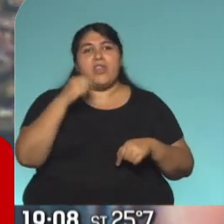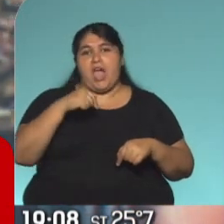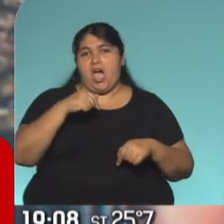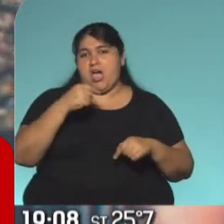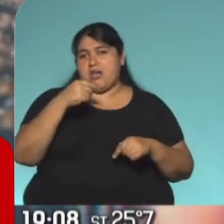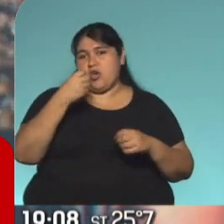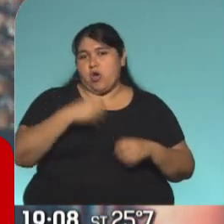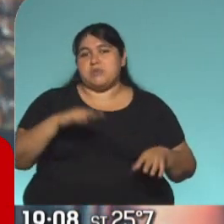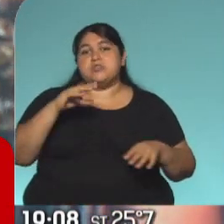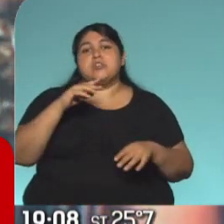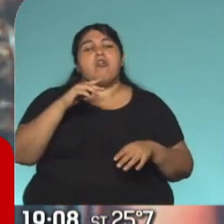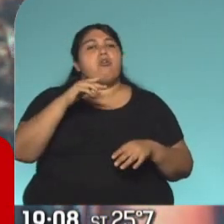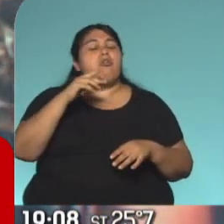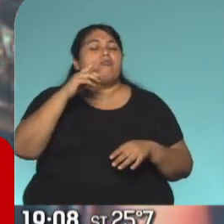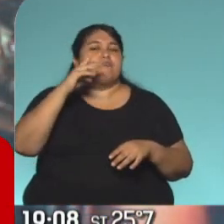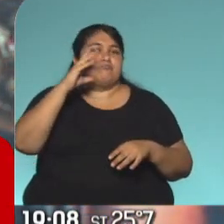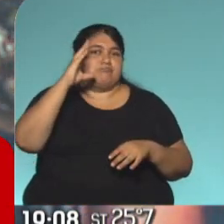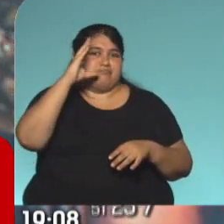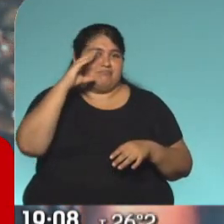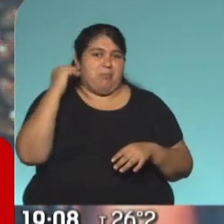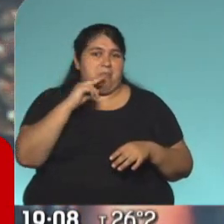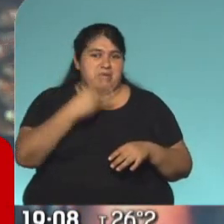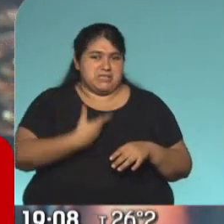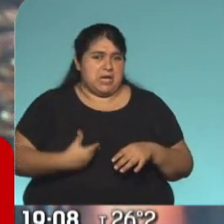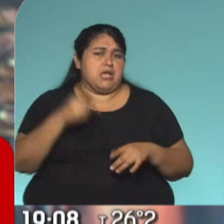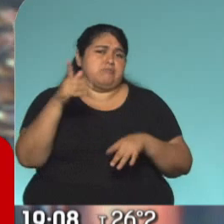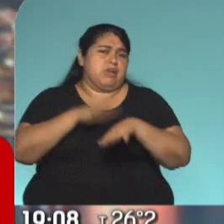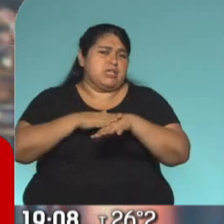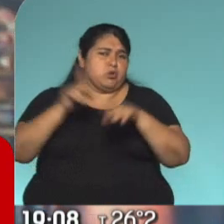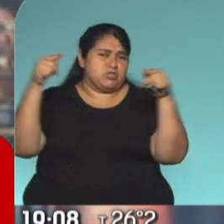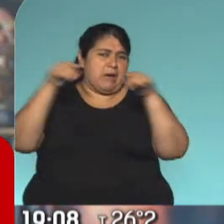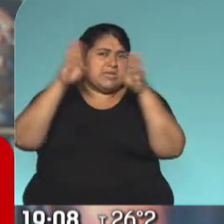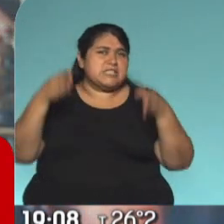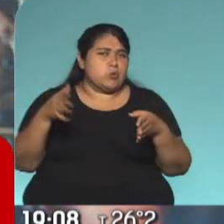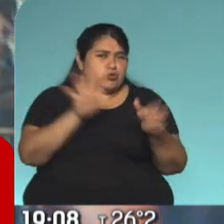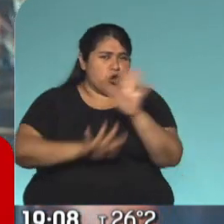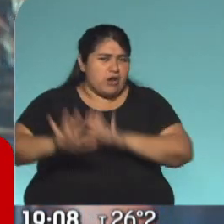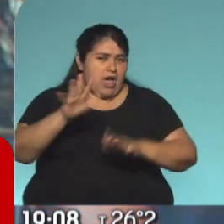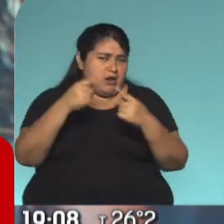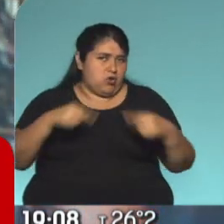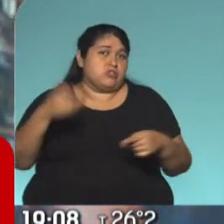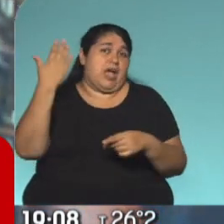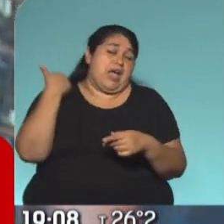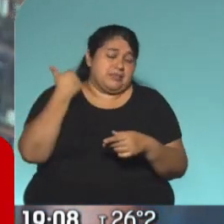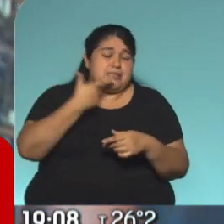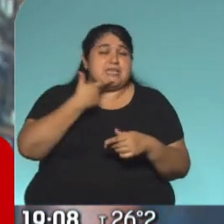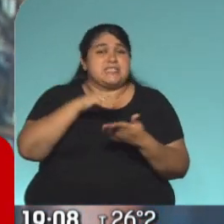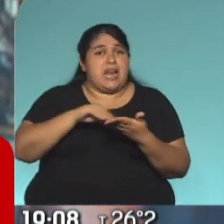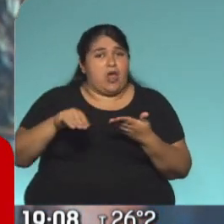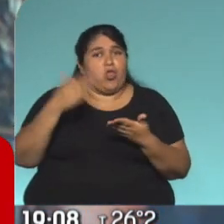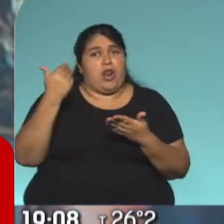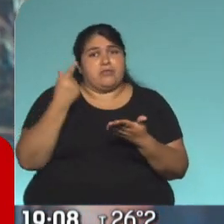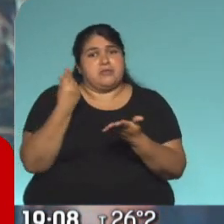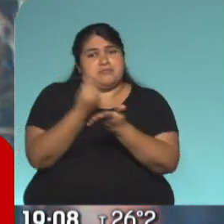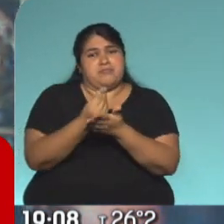sí, la vicepresidenta Cristina Fernández de Kirchner haciéndose cargo de las cuestiones institucionales a partir del Senado. Era senador Carlos Menem,